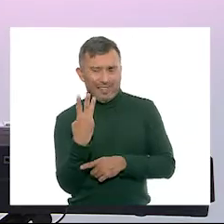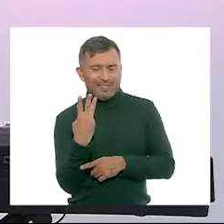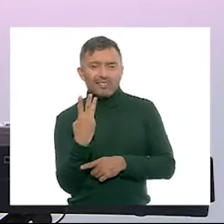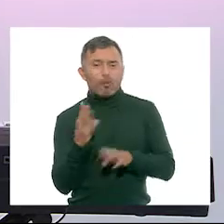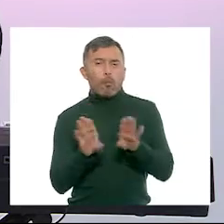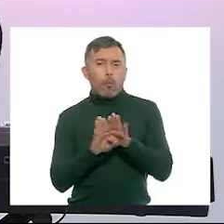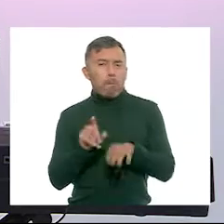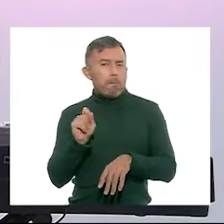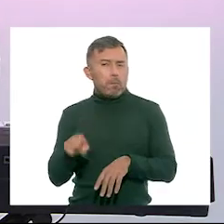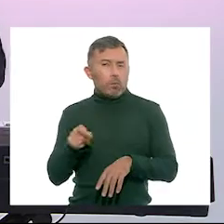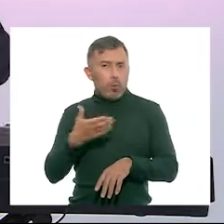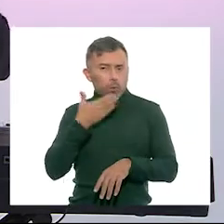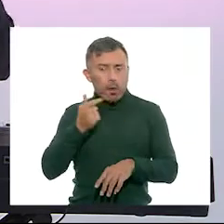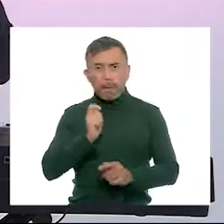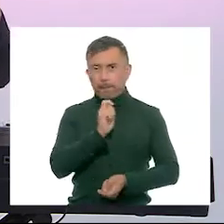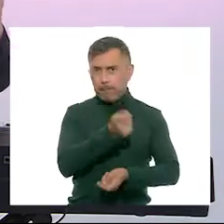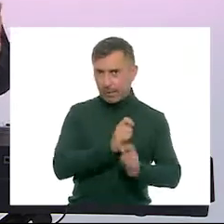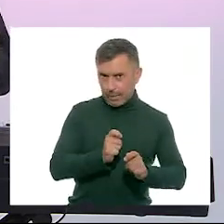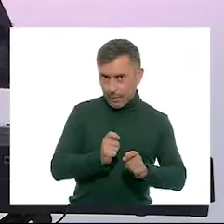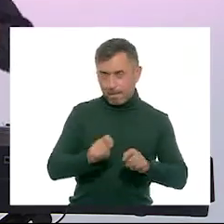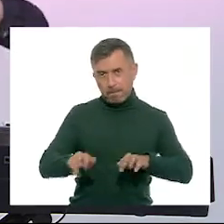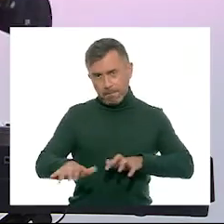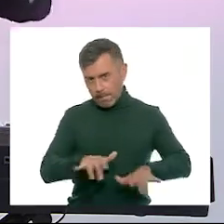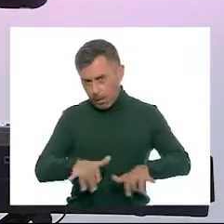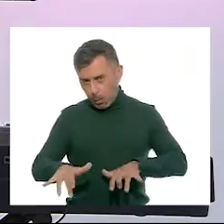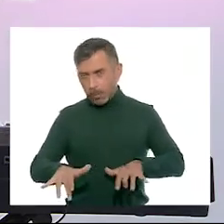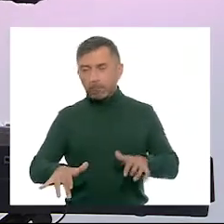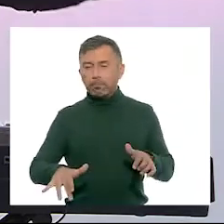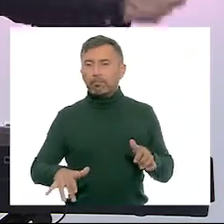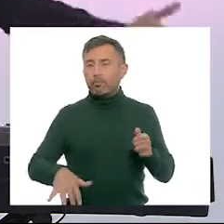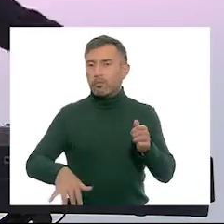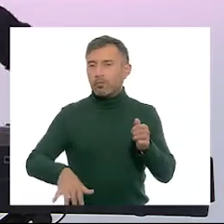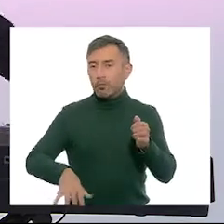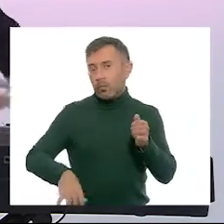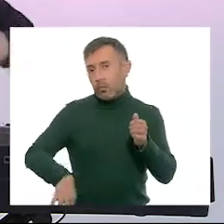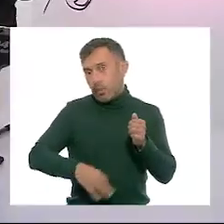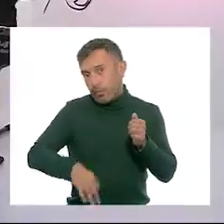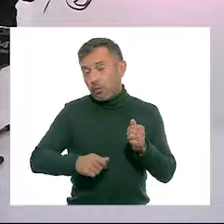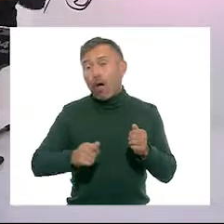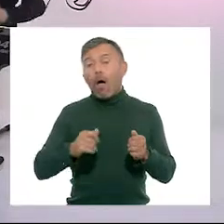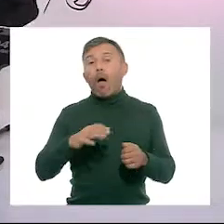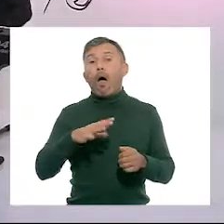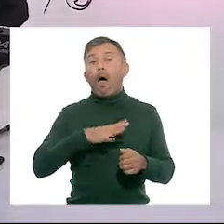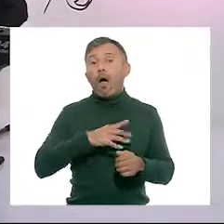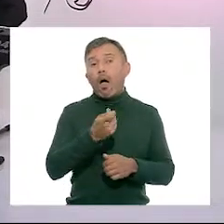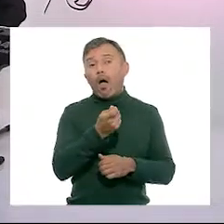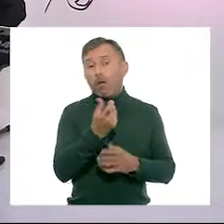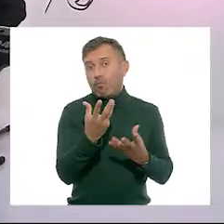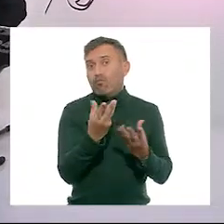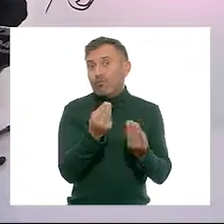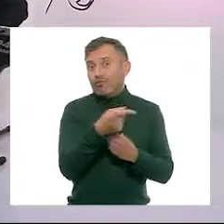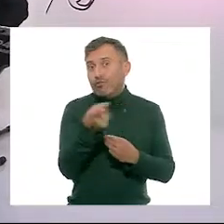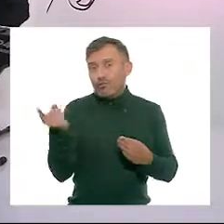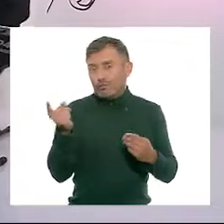con la batería, el piano y el contrabajo. Hay muchos cantantes de jazz.